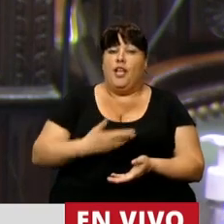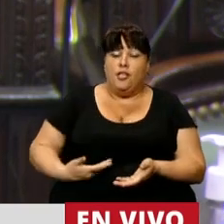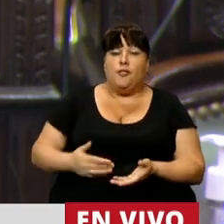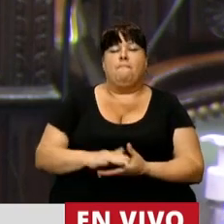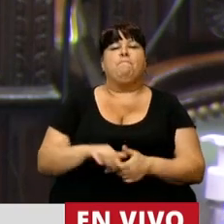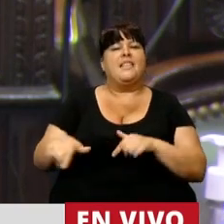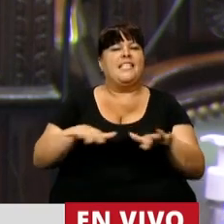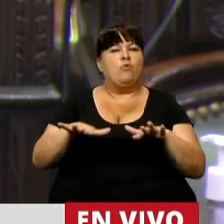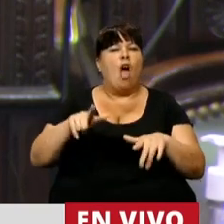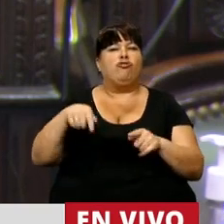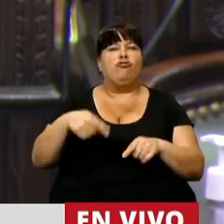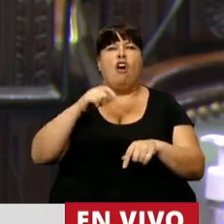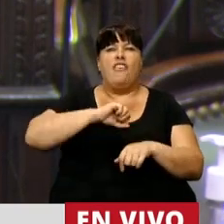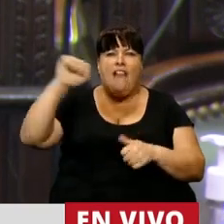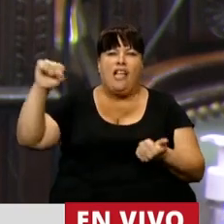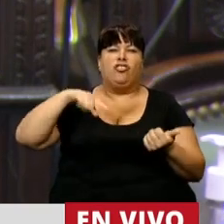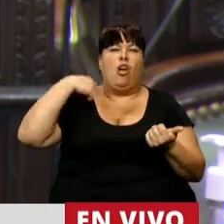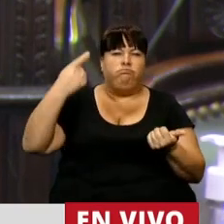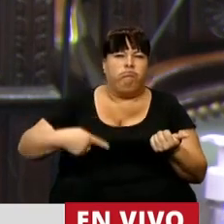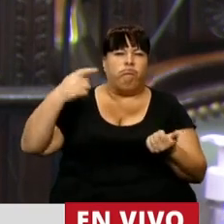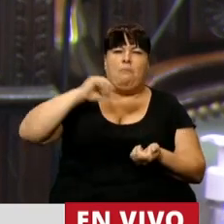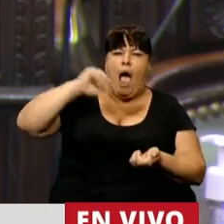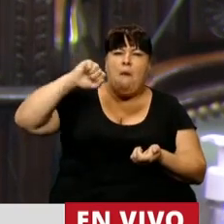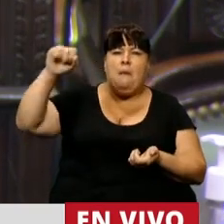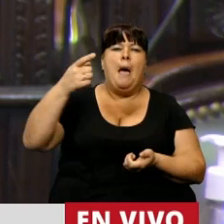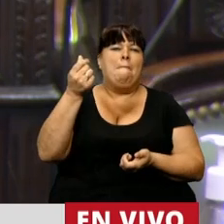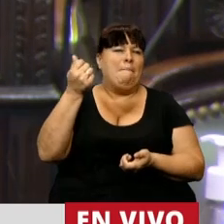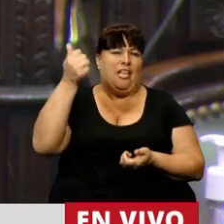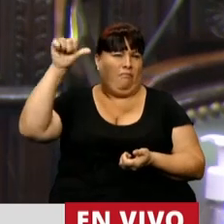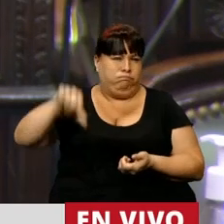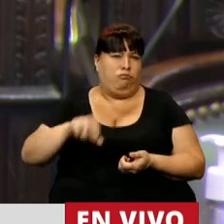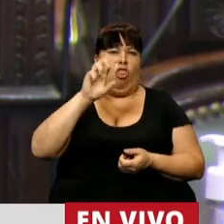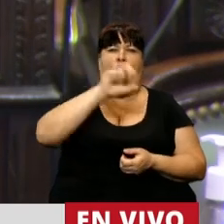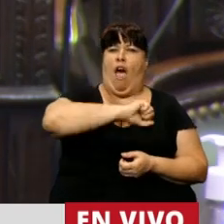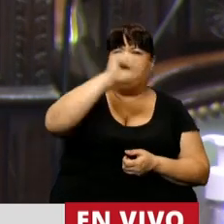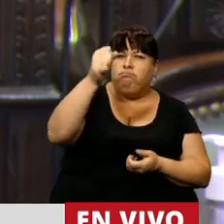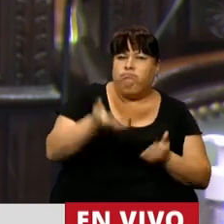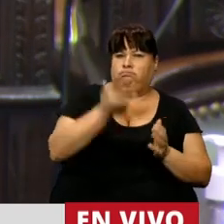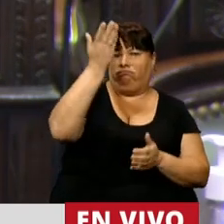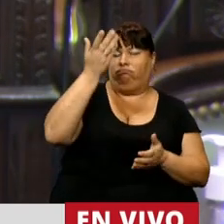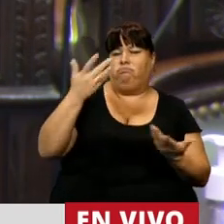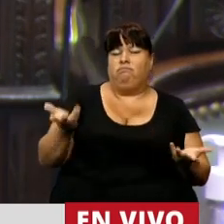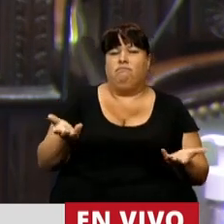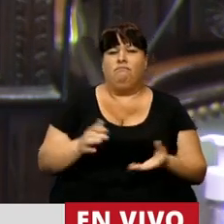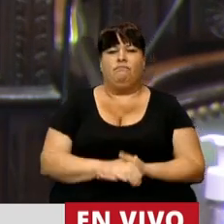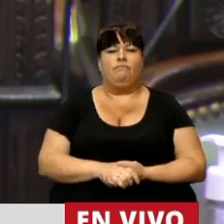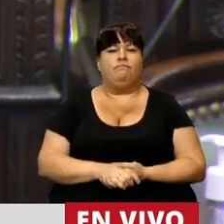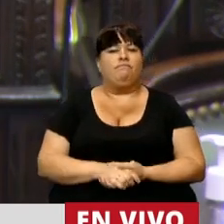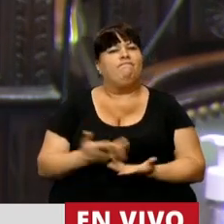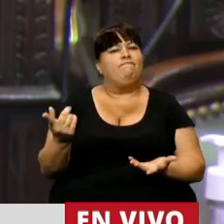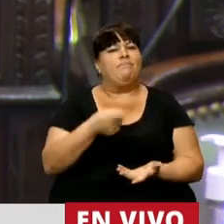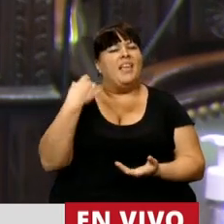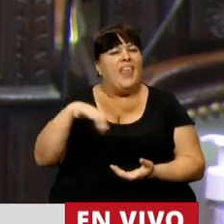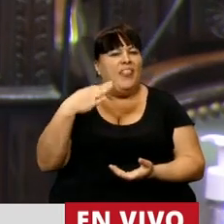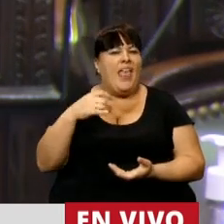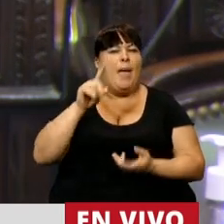en un contexto de inflación constante, de una devaluación brutal de nuestra moneda argentina, deberíamos